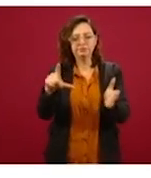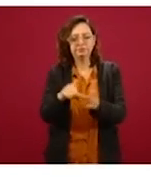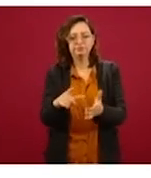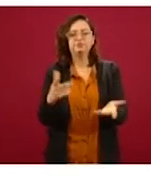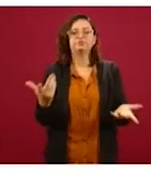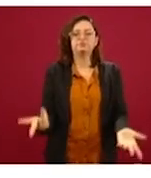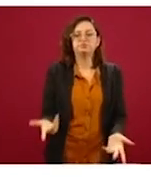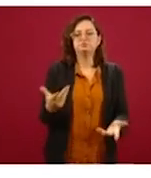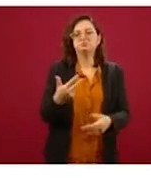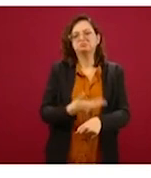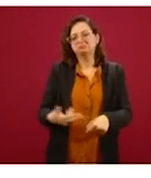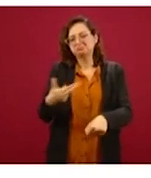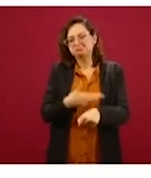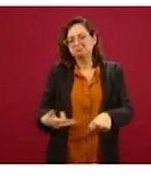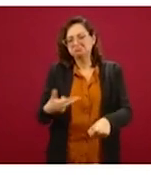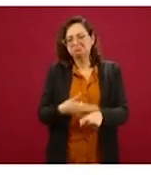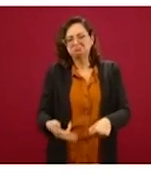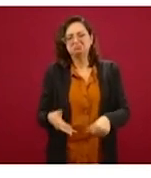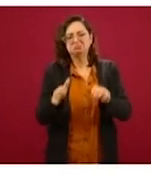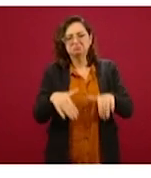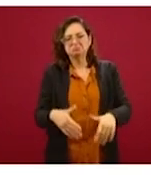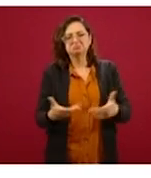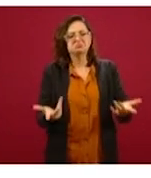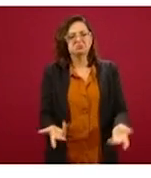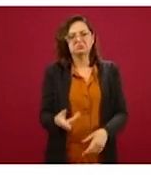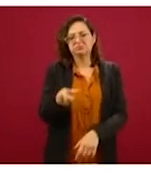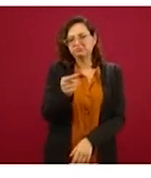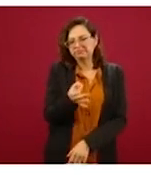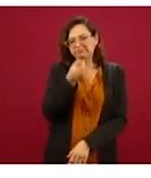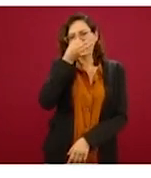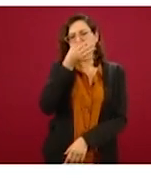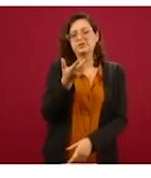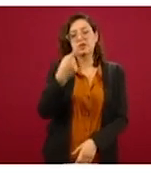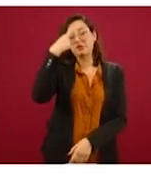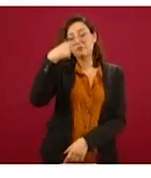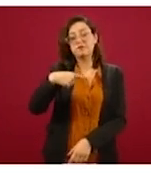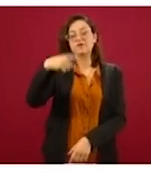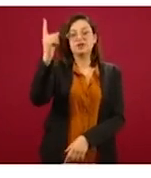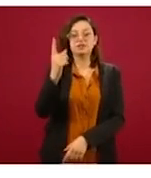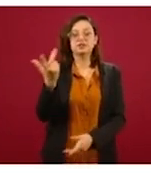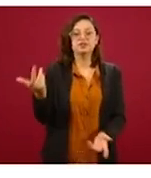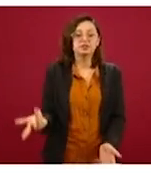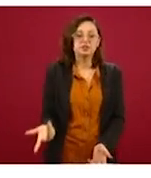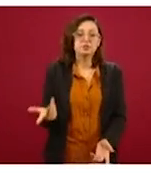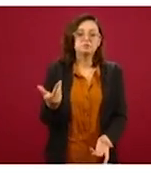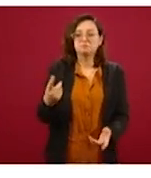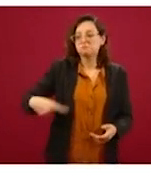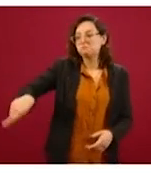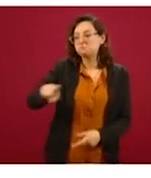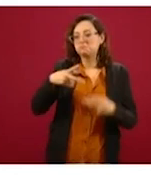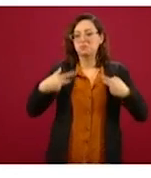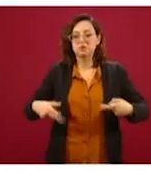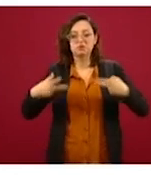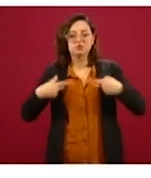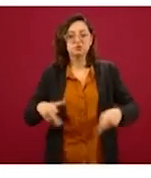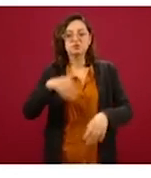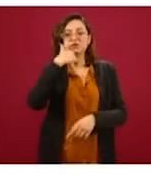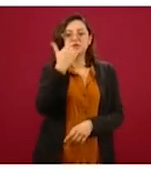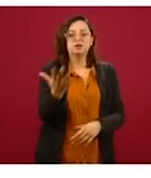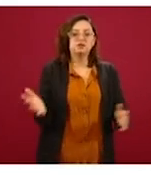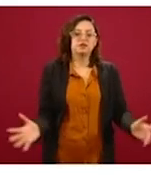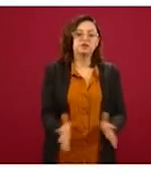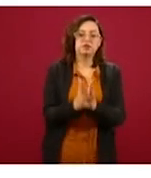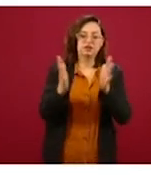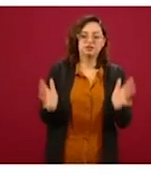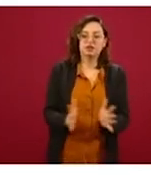registrados. Es un trámite muy sencillo, les va a llevar corto tiempo y lo hacemos para facilitar que los participantes pues tengan